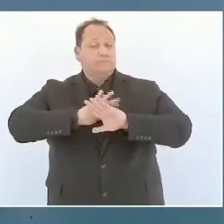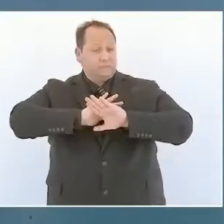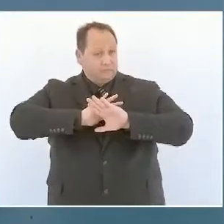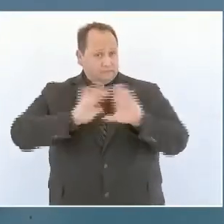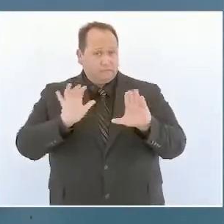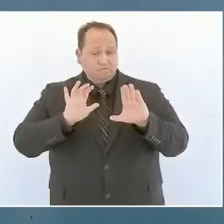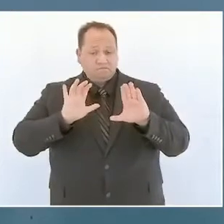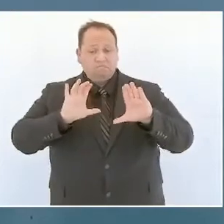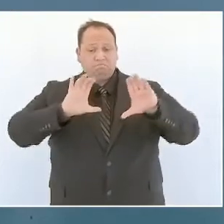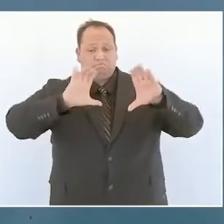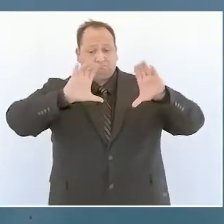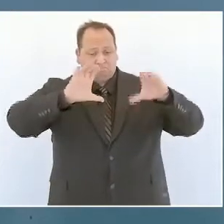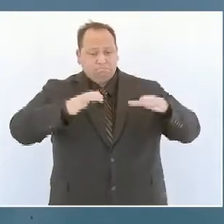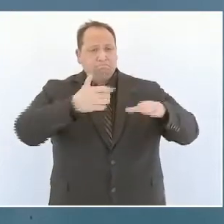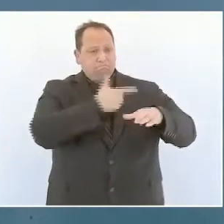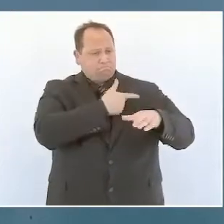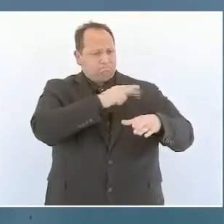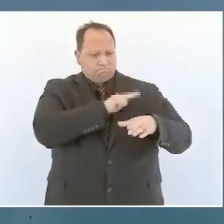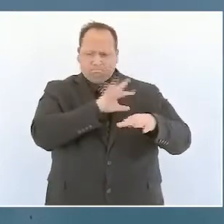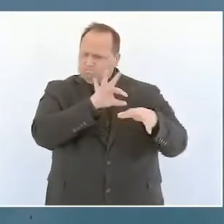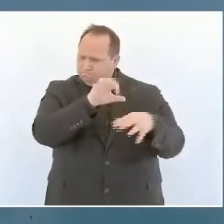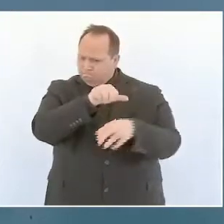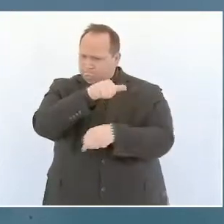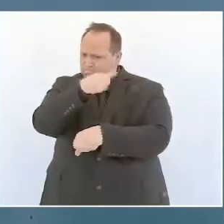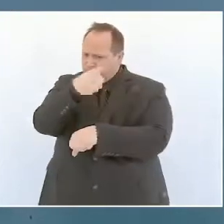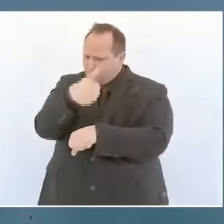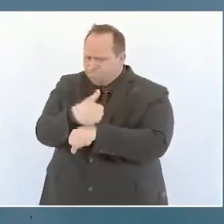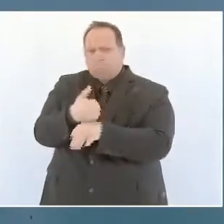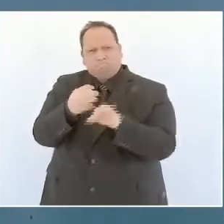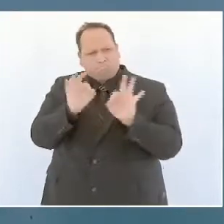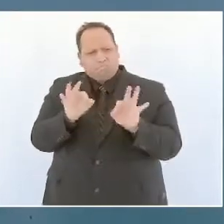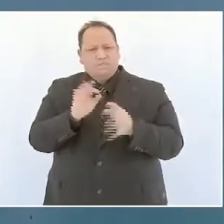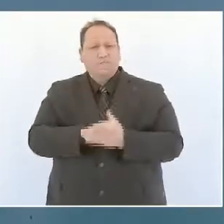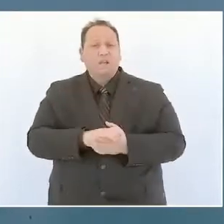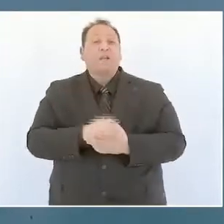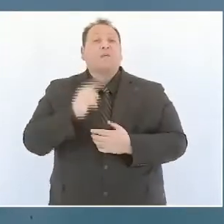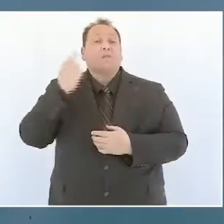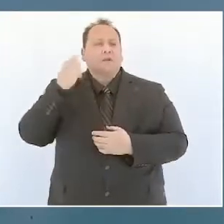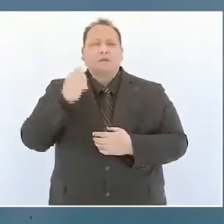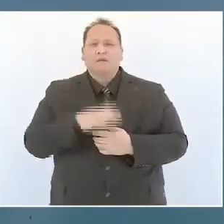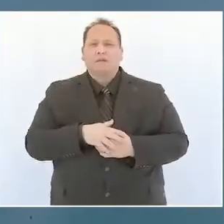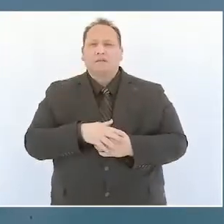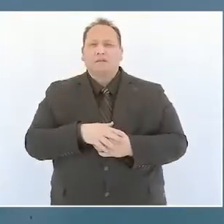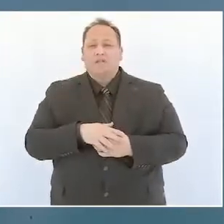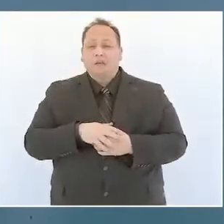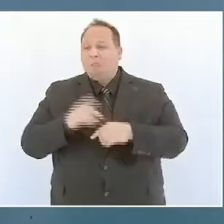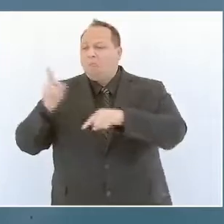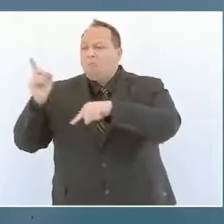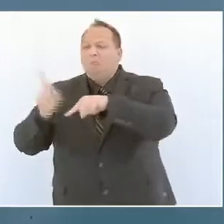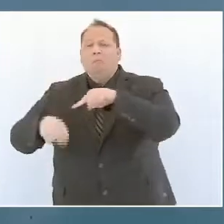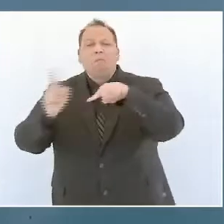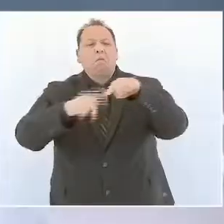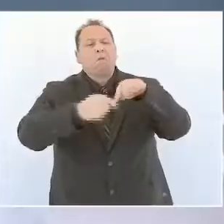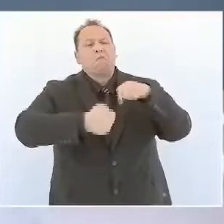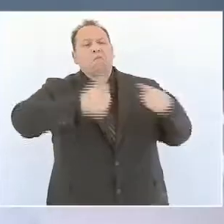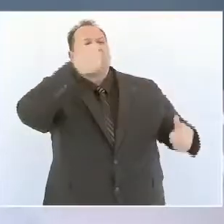consolidada esta institución, para que no vayan a destruirla,